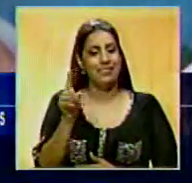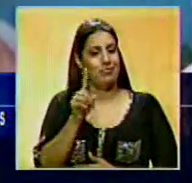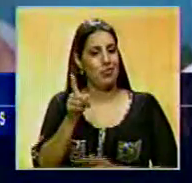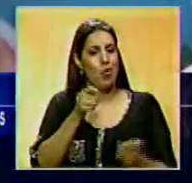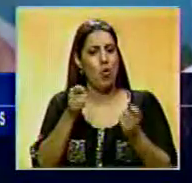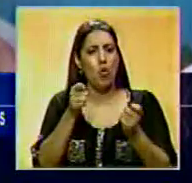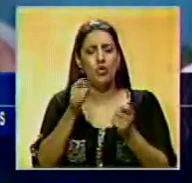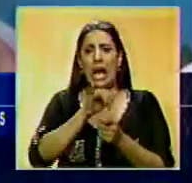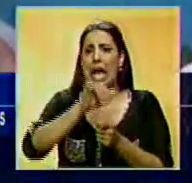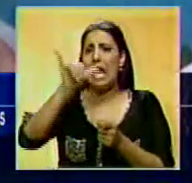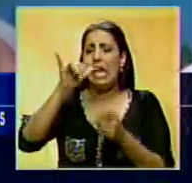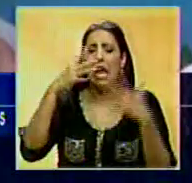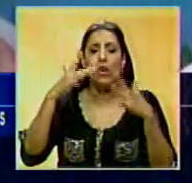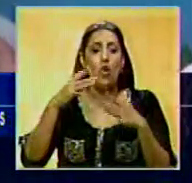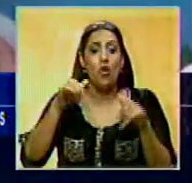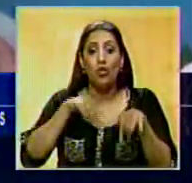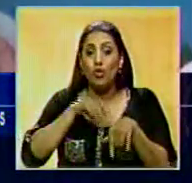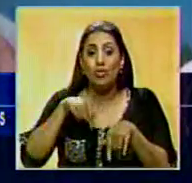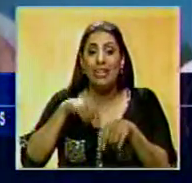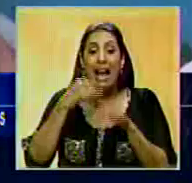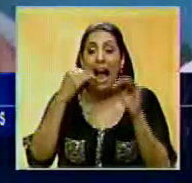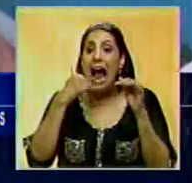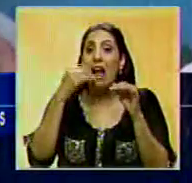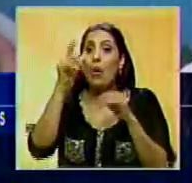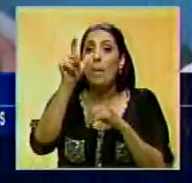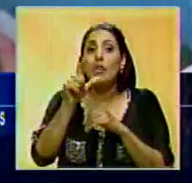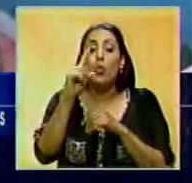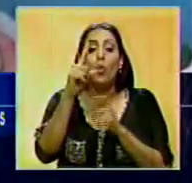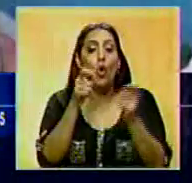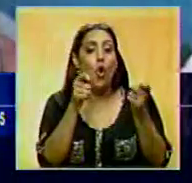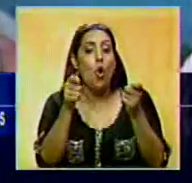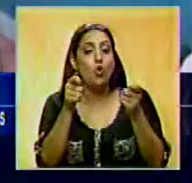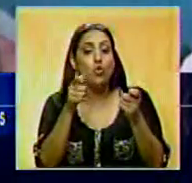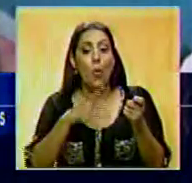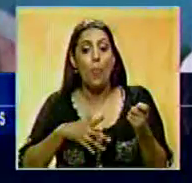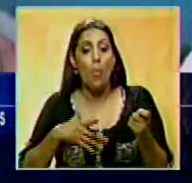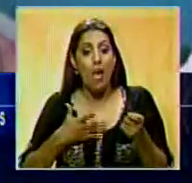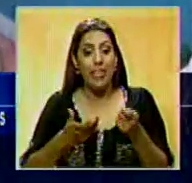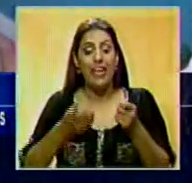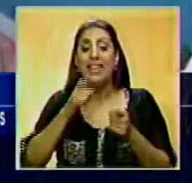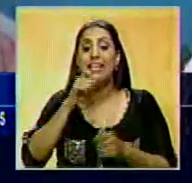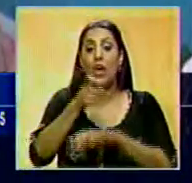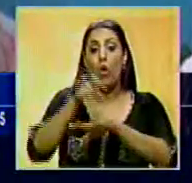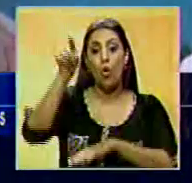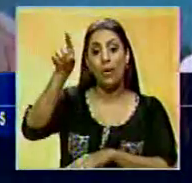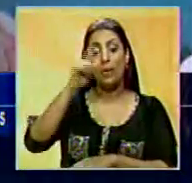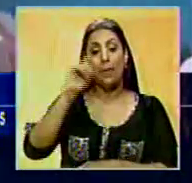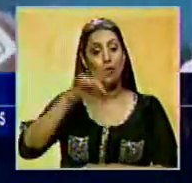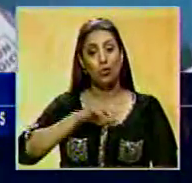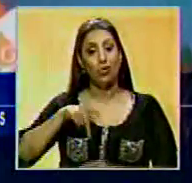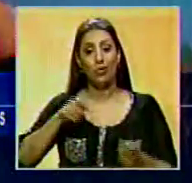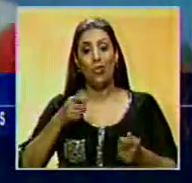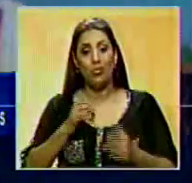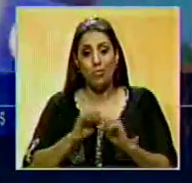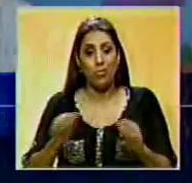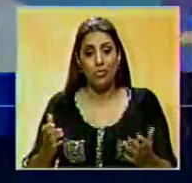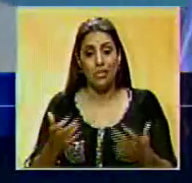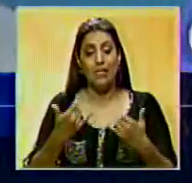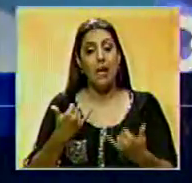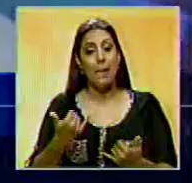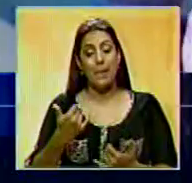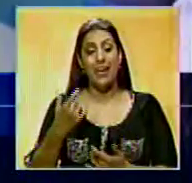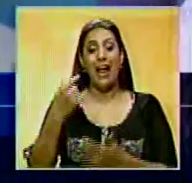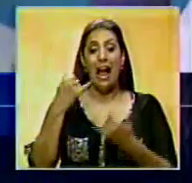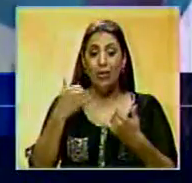una inflación. Nadie en este momento, yo creo que el único que puede controlar esta inflación es el gobierno, no nosotros. Márquez indicó que la